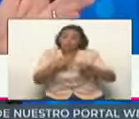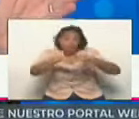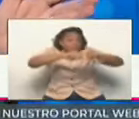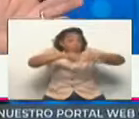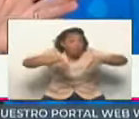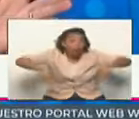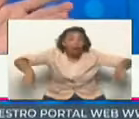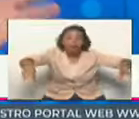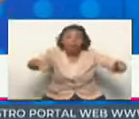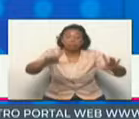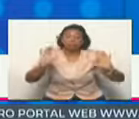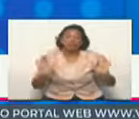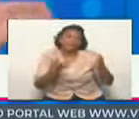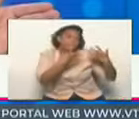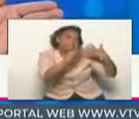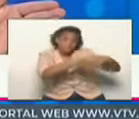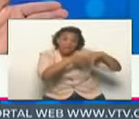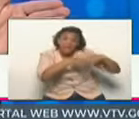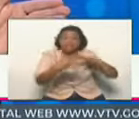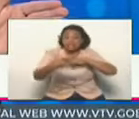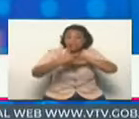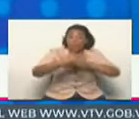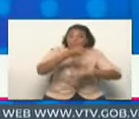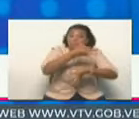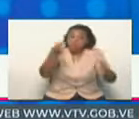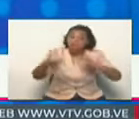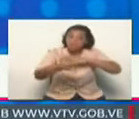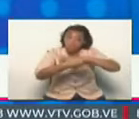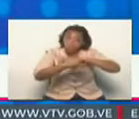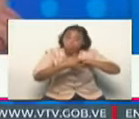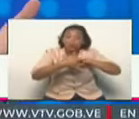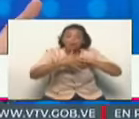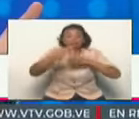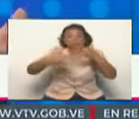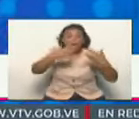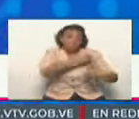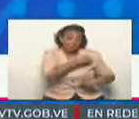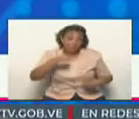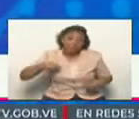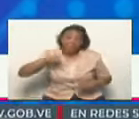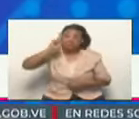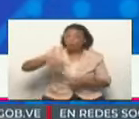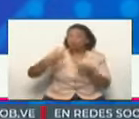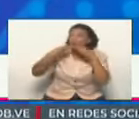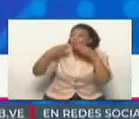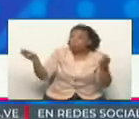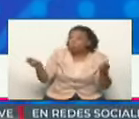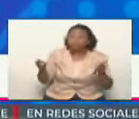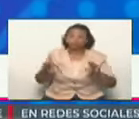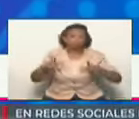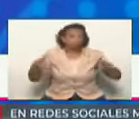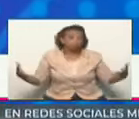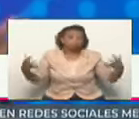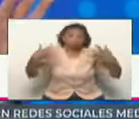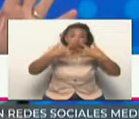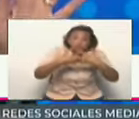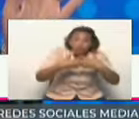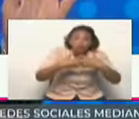buen parque industrial con buena tecnología del sector privado, del sector público. Solamente el sector público tiene